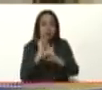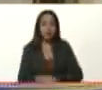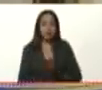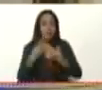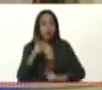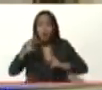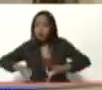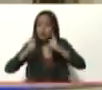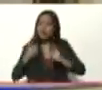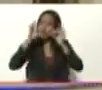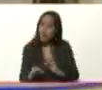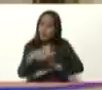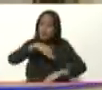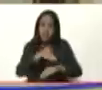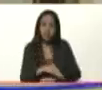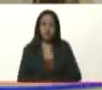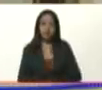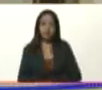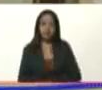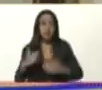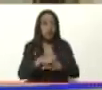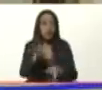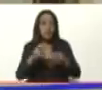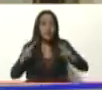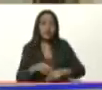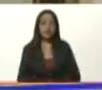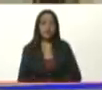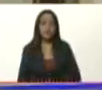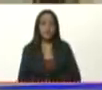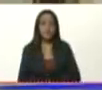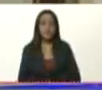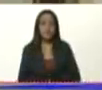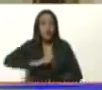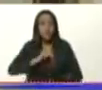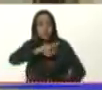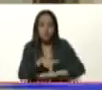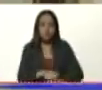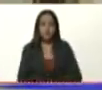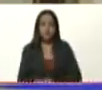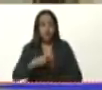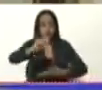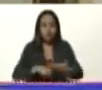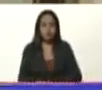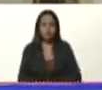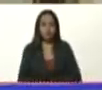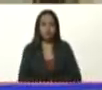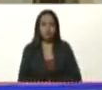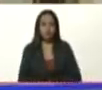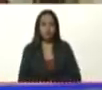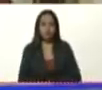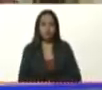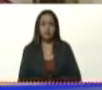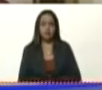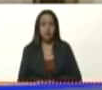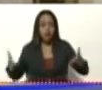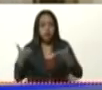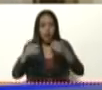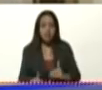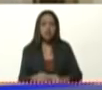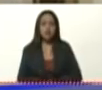estamos, bueno, yo voy a proceder a firmar para que sea publicado como dice la Constitución de